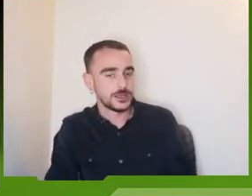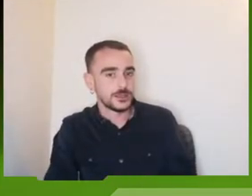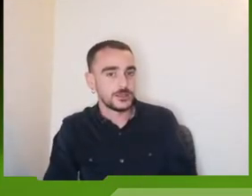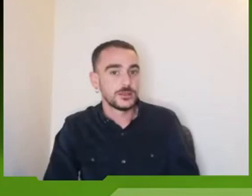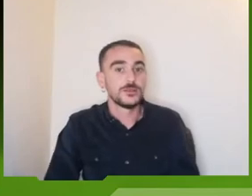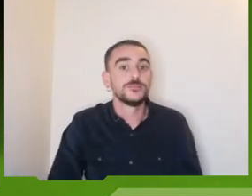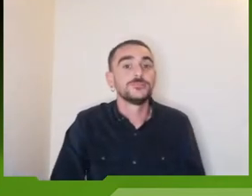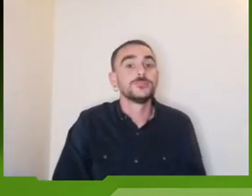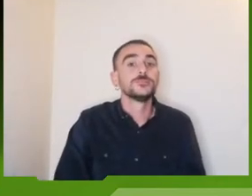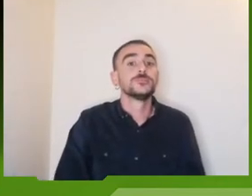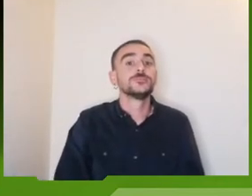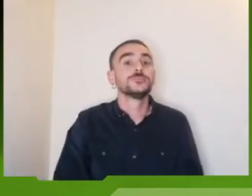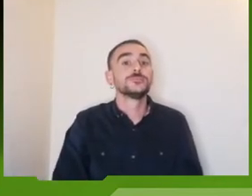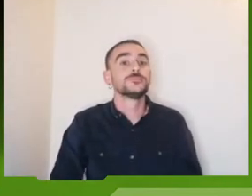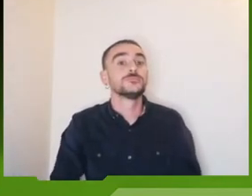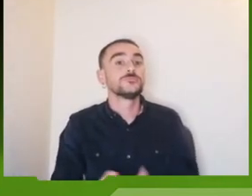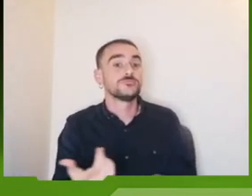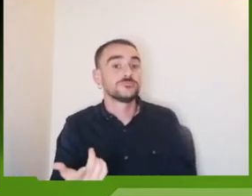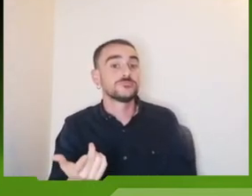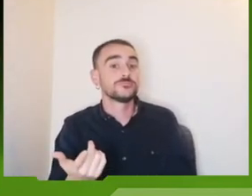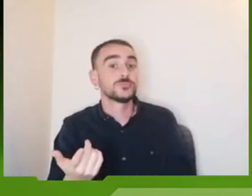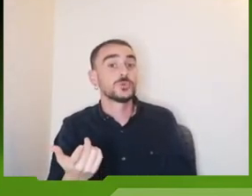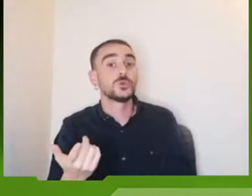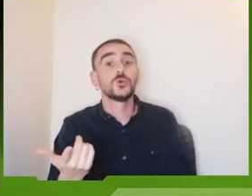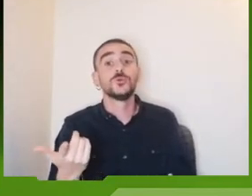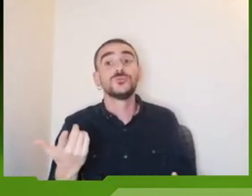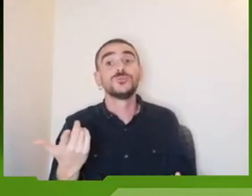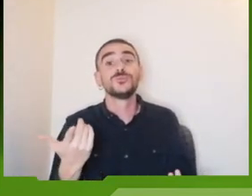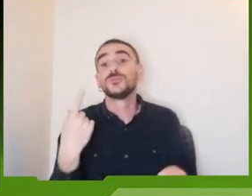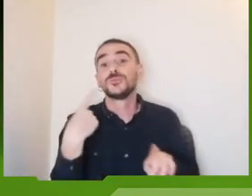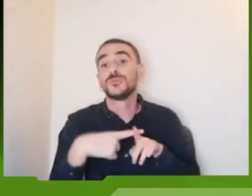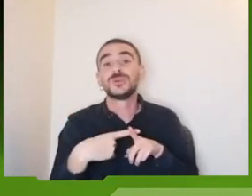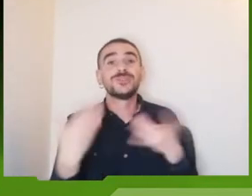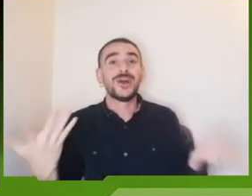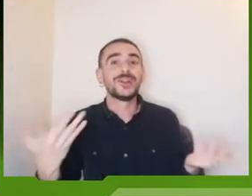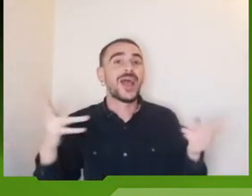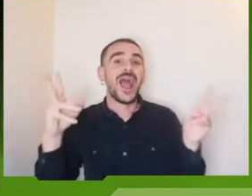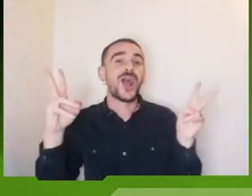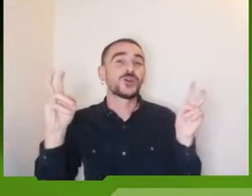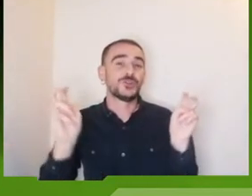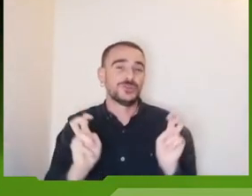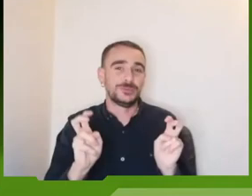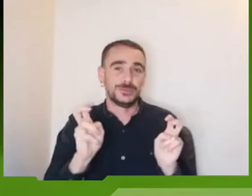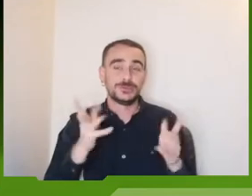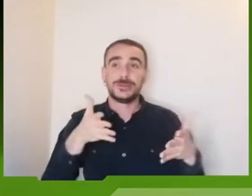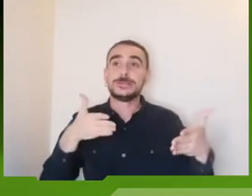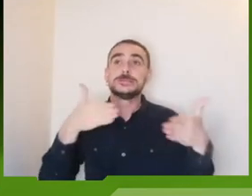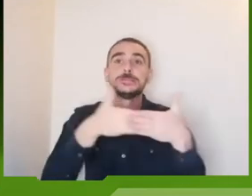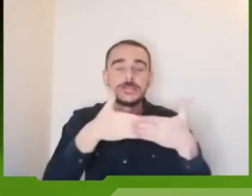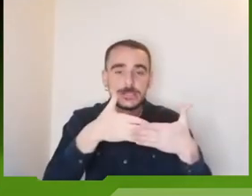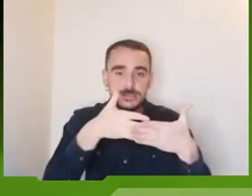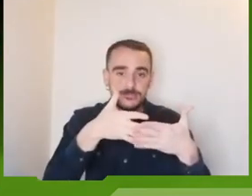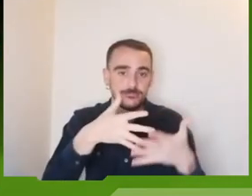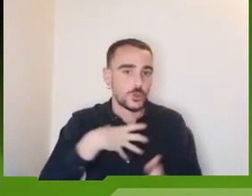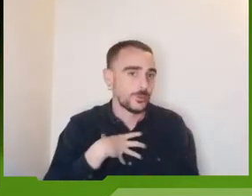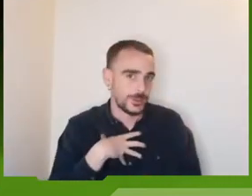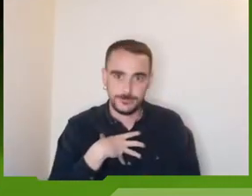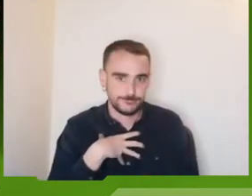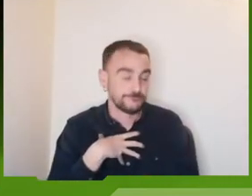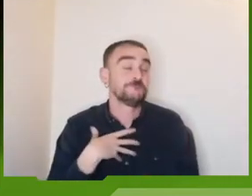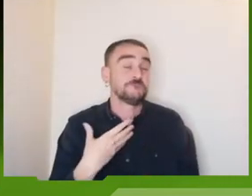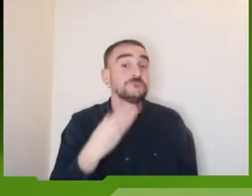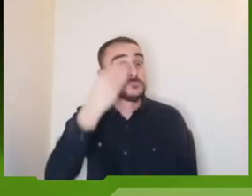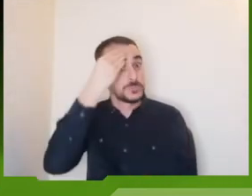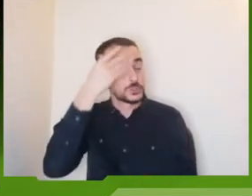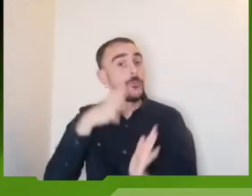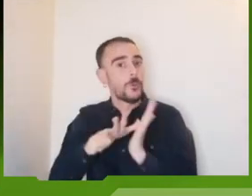probablemente al final no podremos ir donde queríamos ir por el tema del confinamiento, así que probablemente lo mantengamos. En todo caso, lo confirmaremos